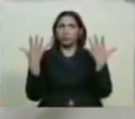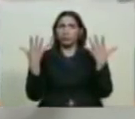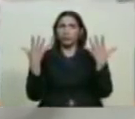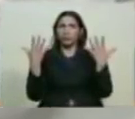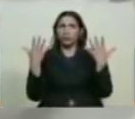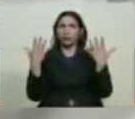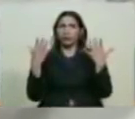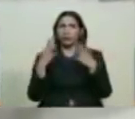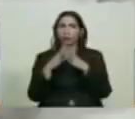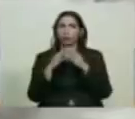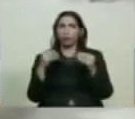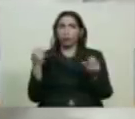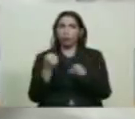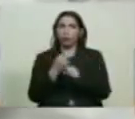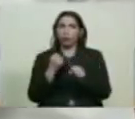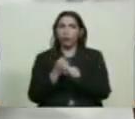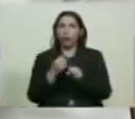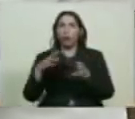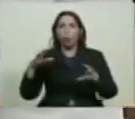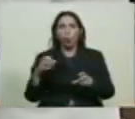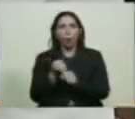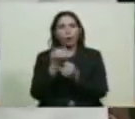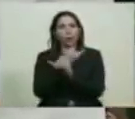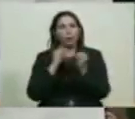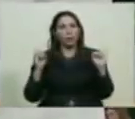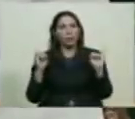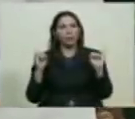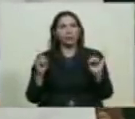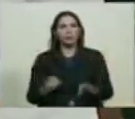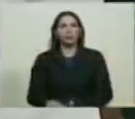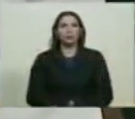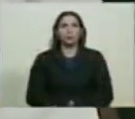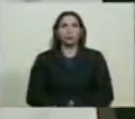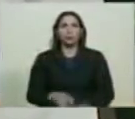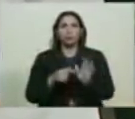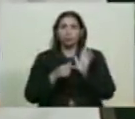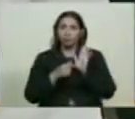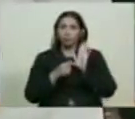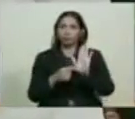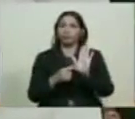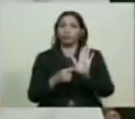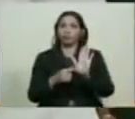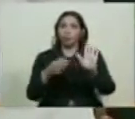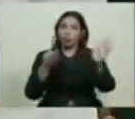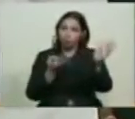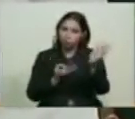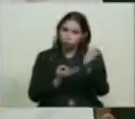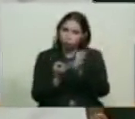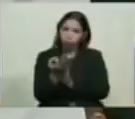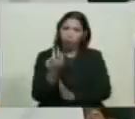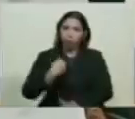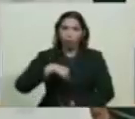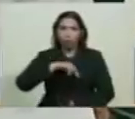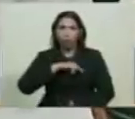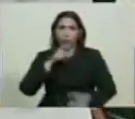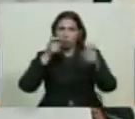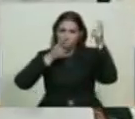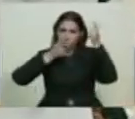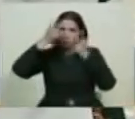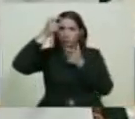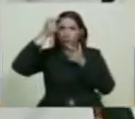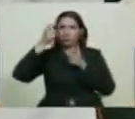proezas: conquistar la independencia. Ese ejemplo y el ejemplo del legado de nuestro comandante supremo Hugo Rafael Chávez